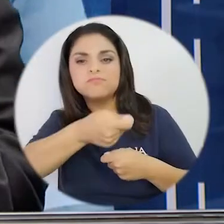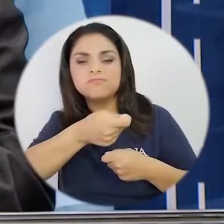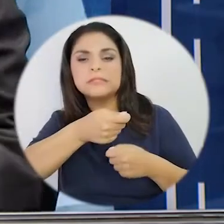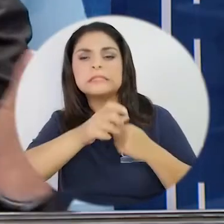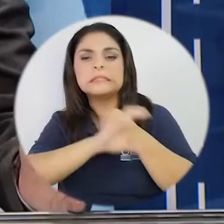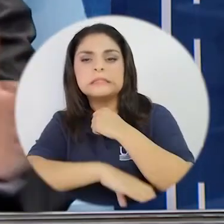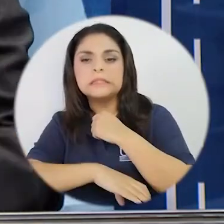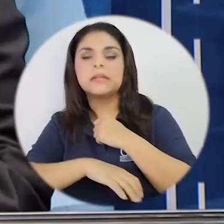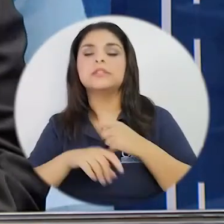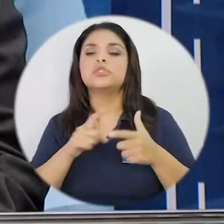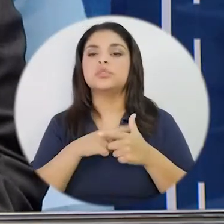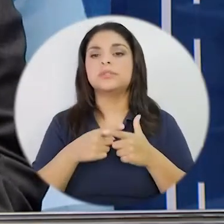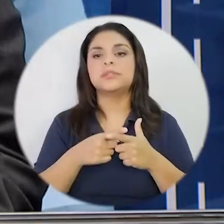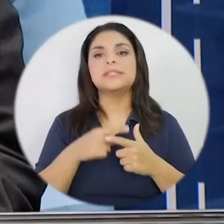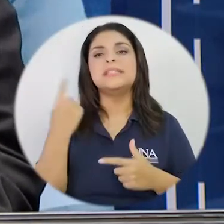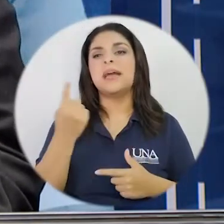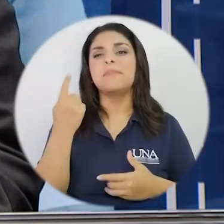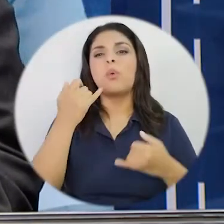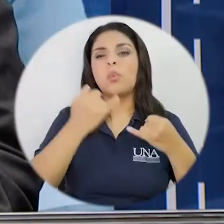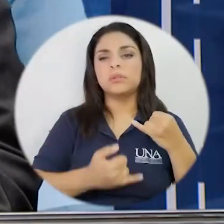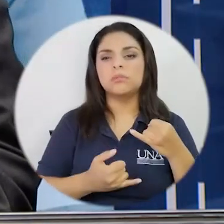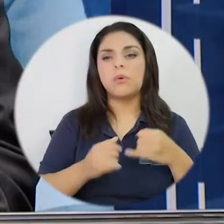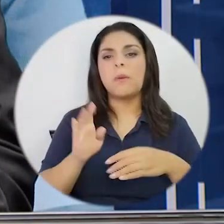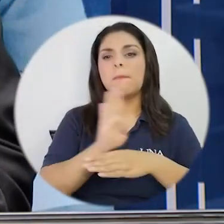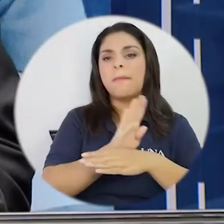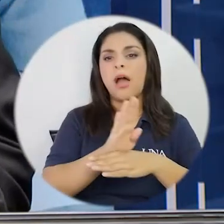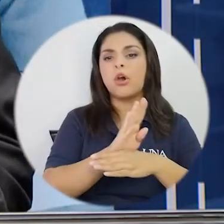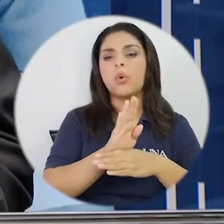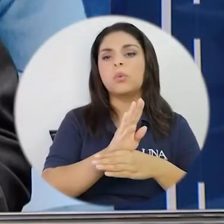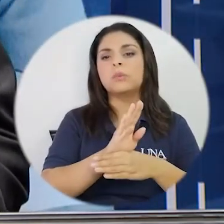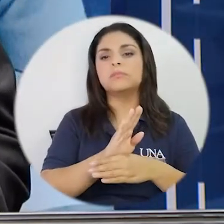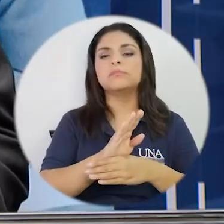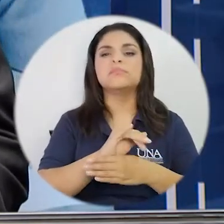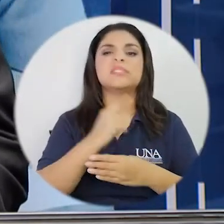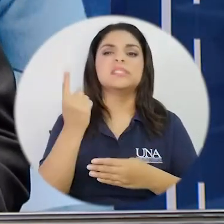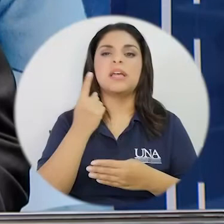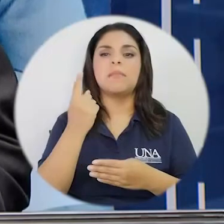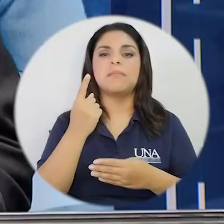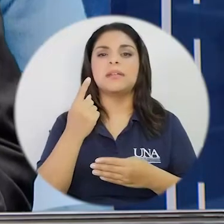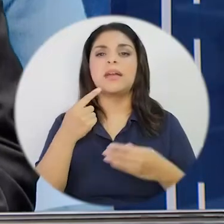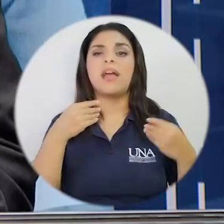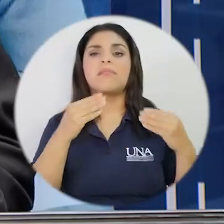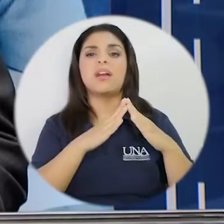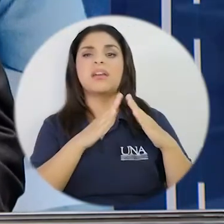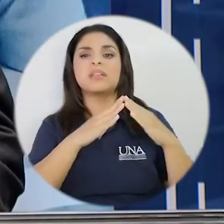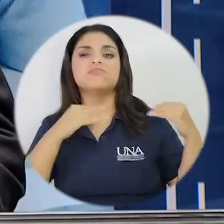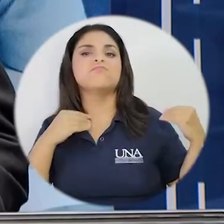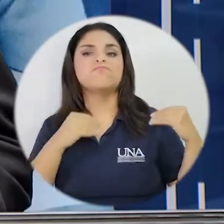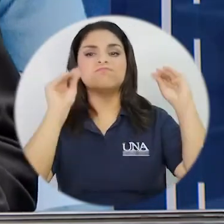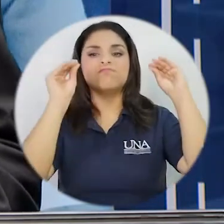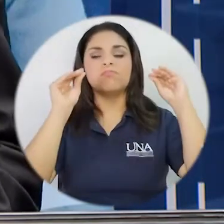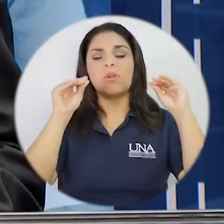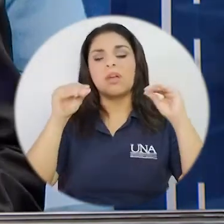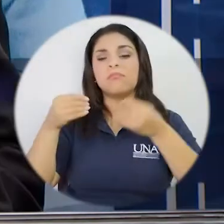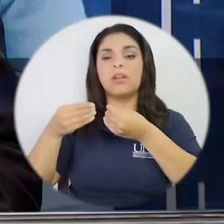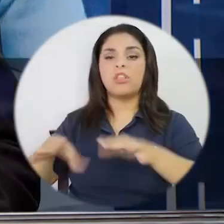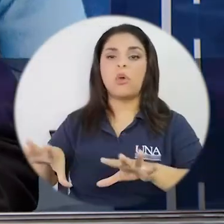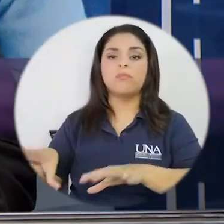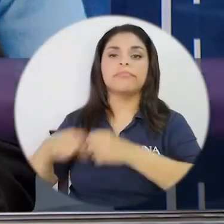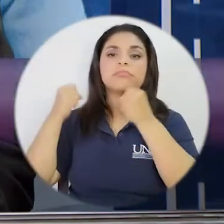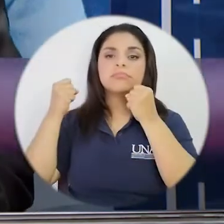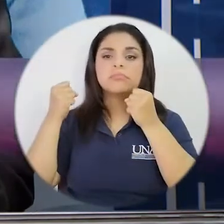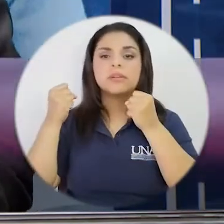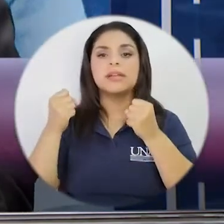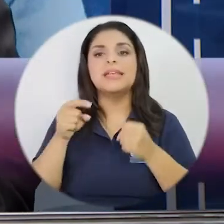sea llegar y rematar por parte de una entidad bancaria, de un intermediario financiero, llegar y rematar una casa, porque ese es